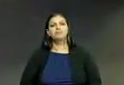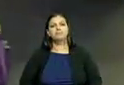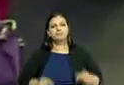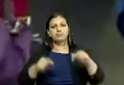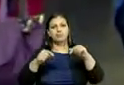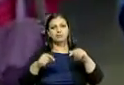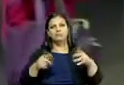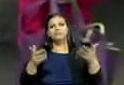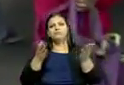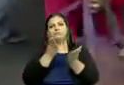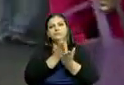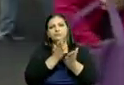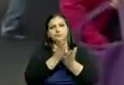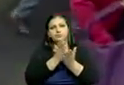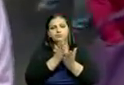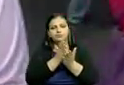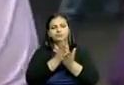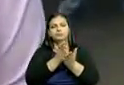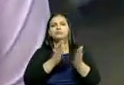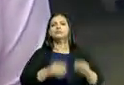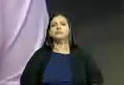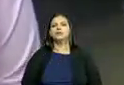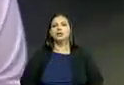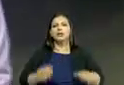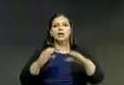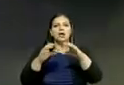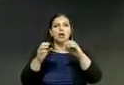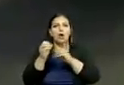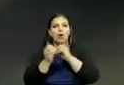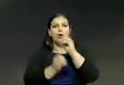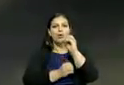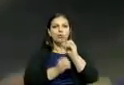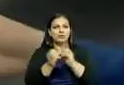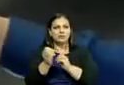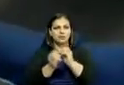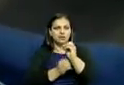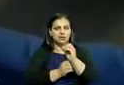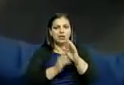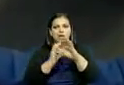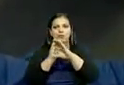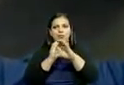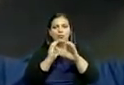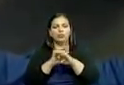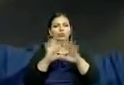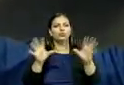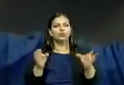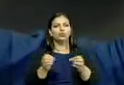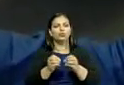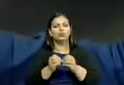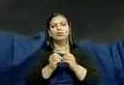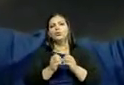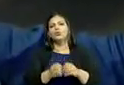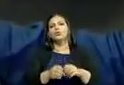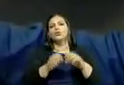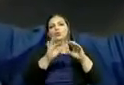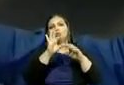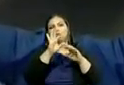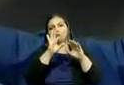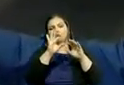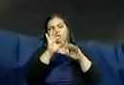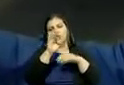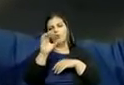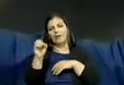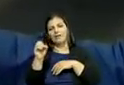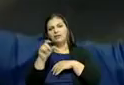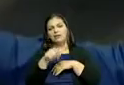88 nacionales y las dos internacionales se encuentra vendiendo boletos desde ninguna de las dos terminales la terminal